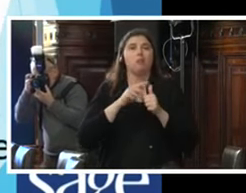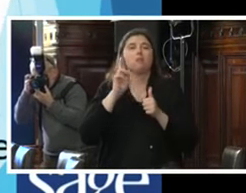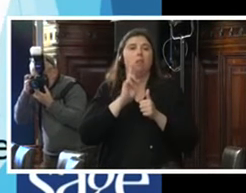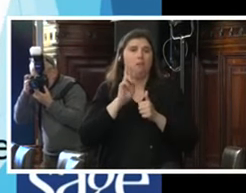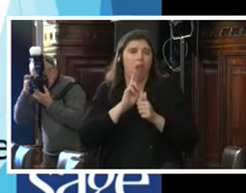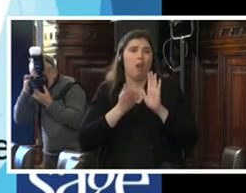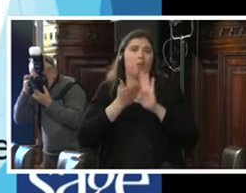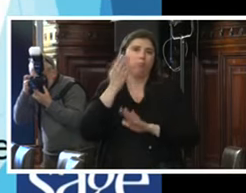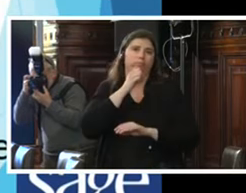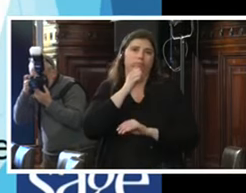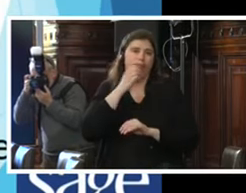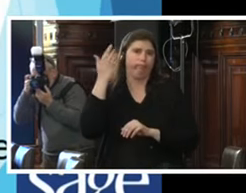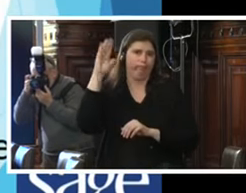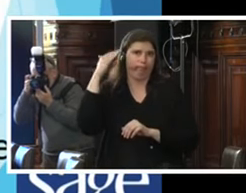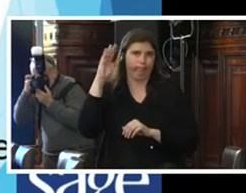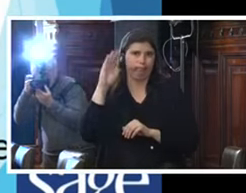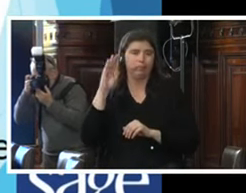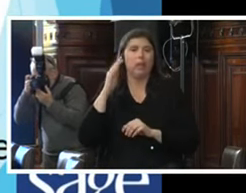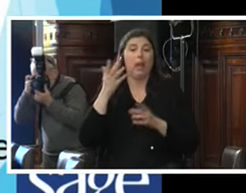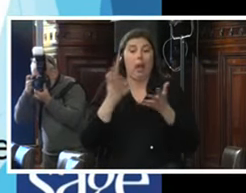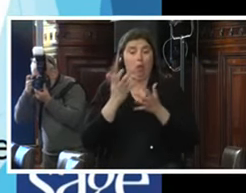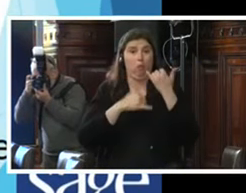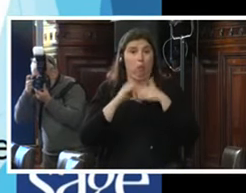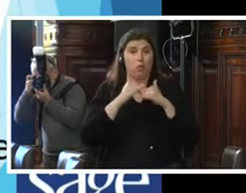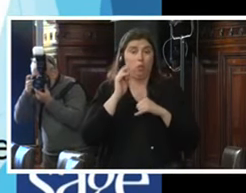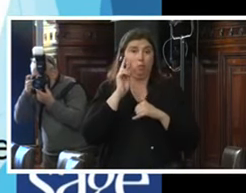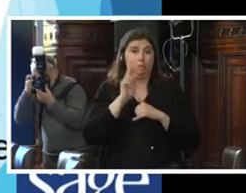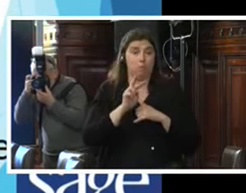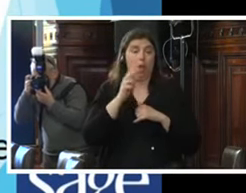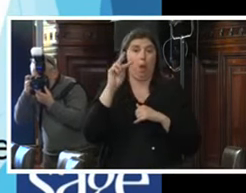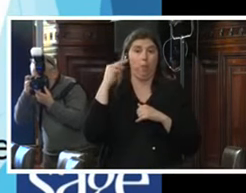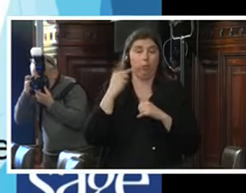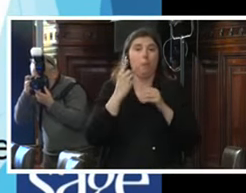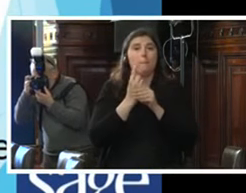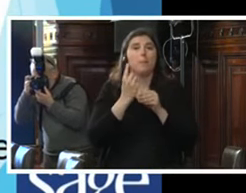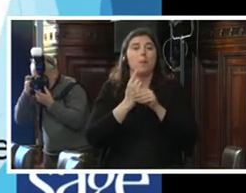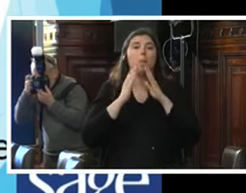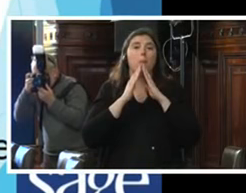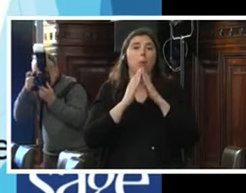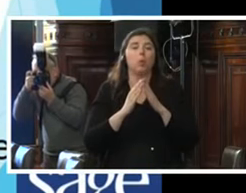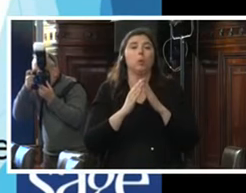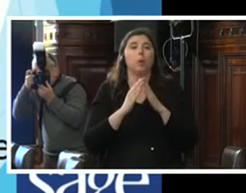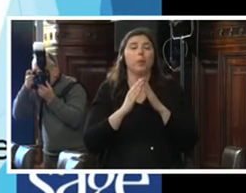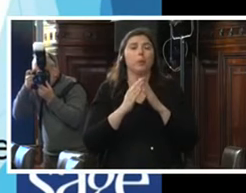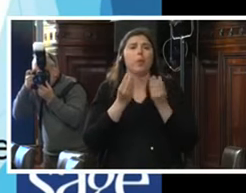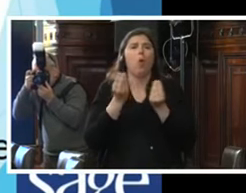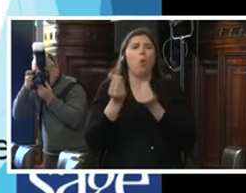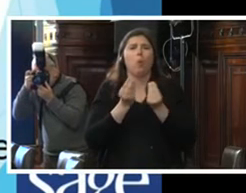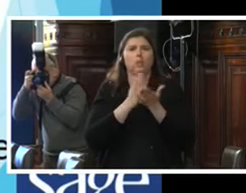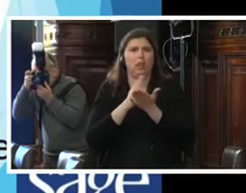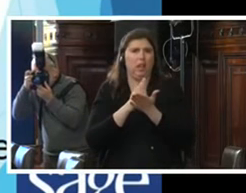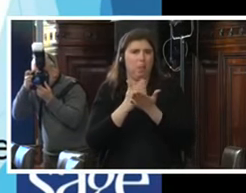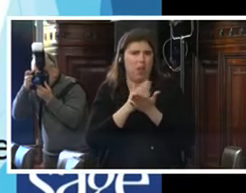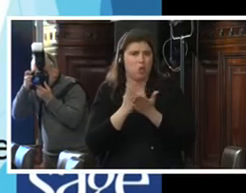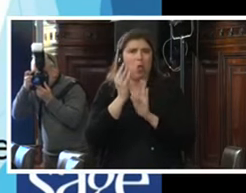effects y fuego que de villena en cuestión es el house en los primeros son ángeles en el arte culinario de state